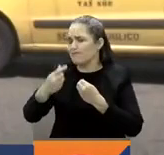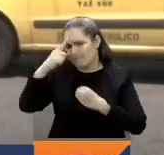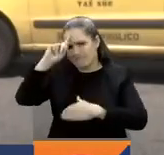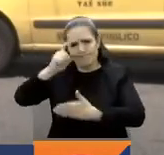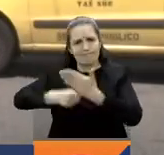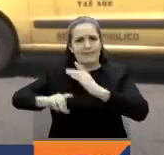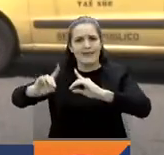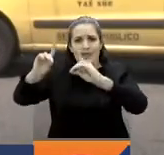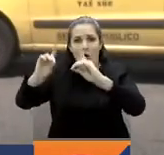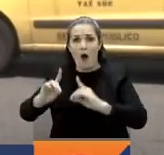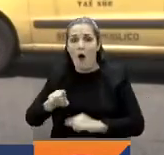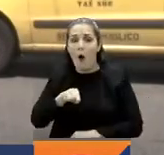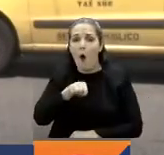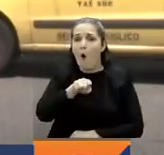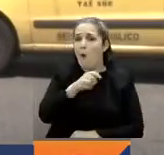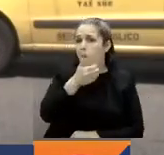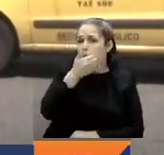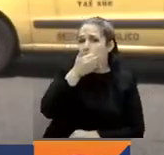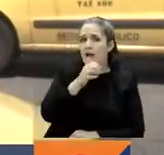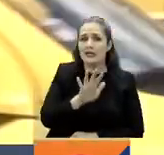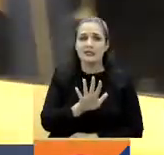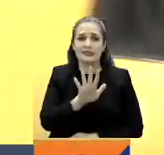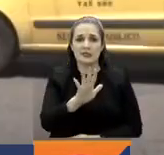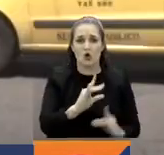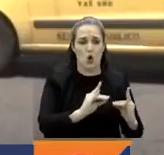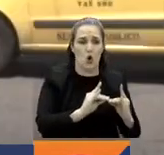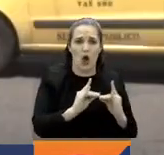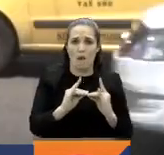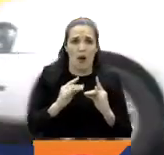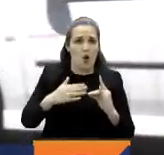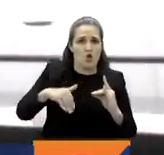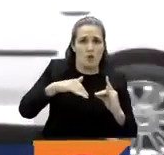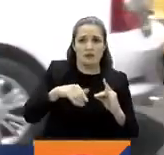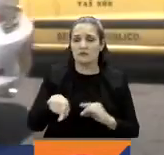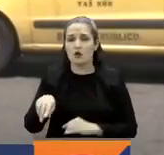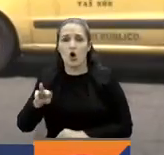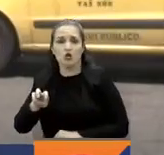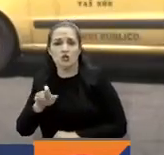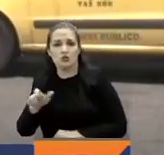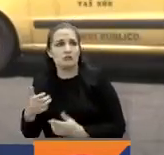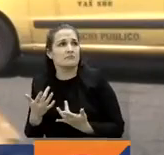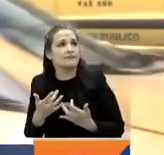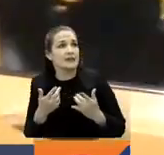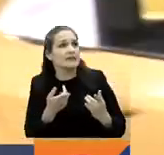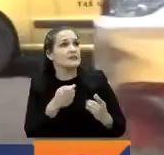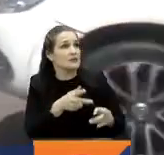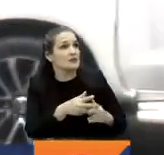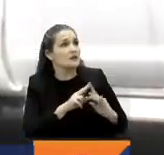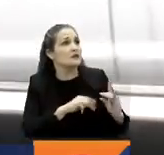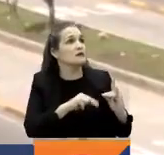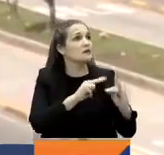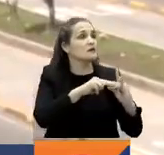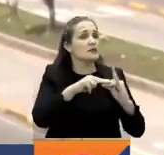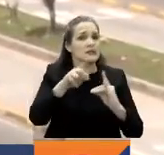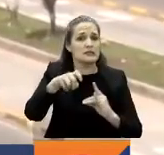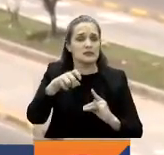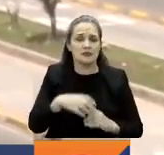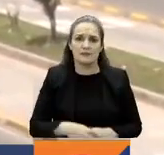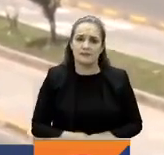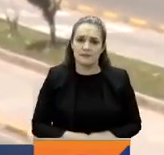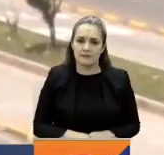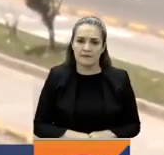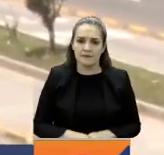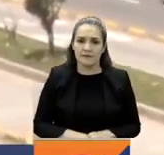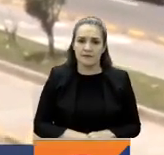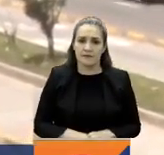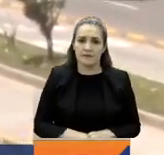Santander solo hay 5 camas UCI disponibles y 88 personas esperando por uno de estos cupos. A pesar